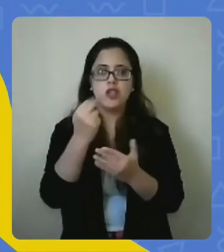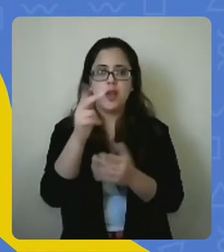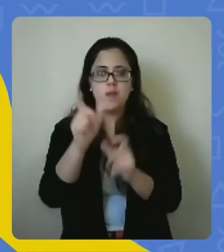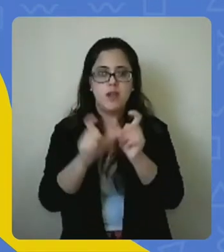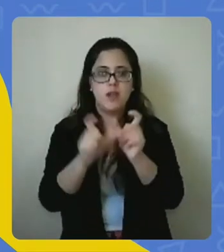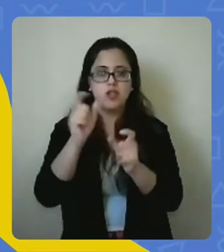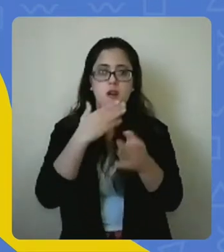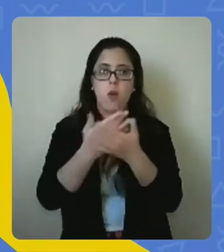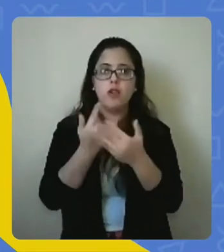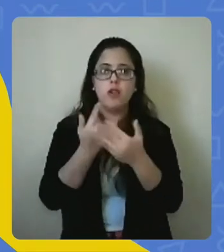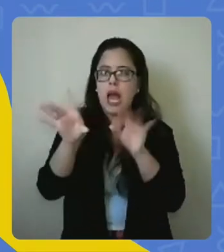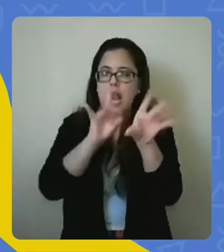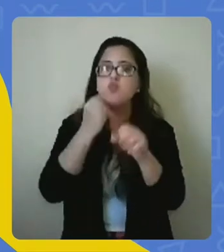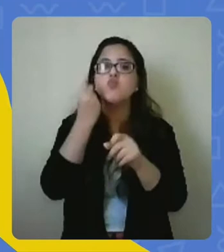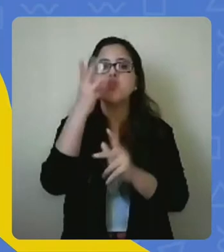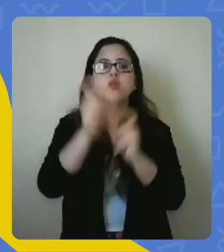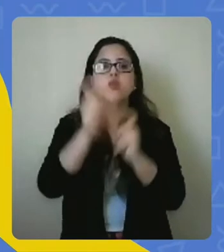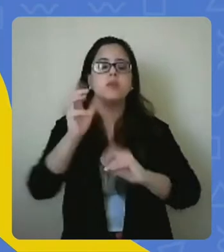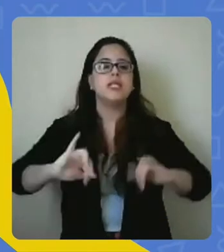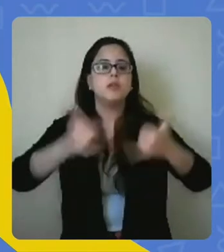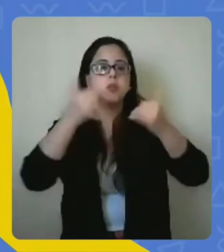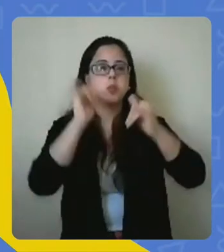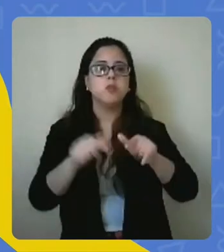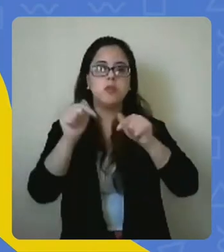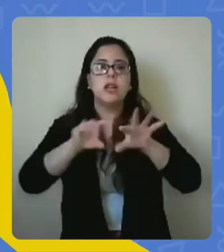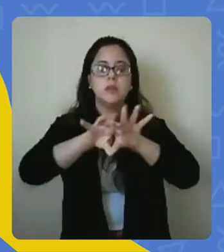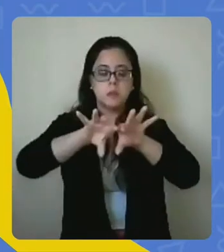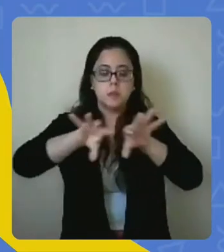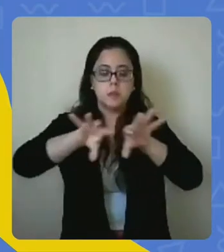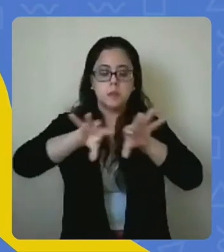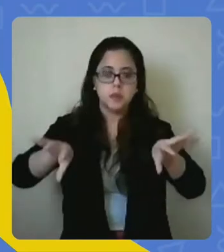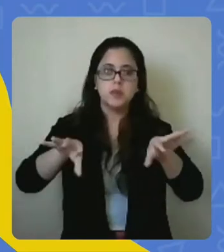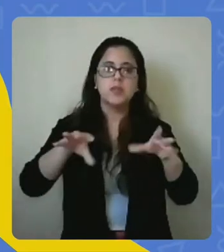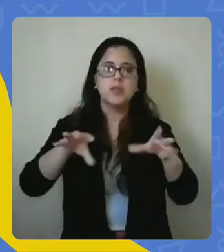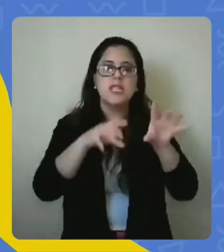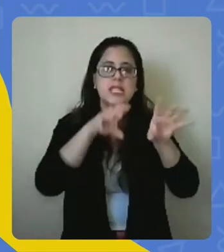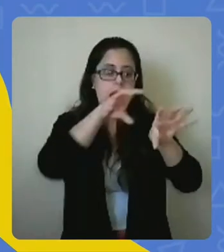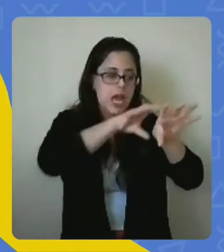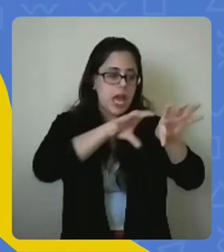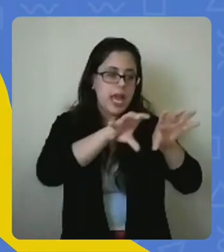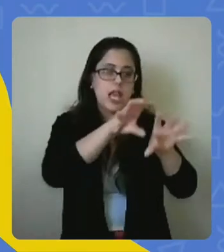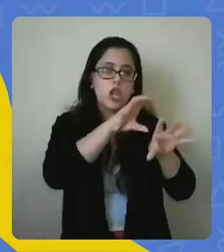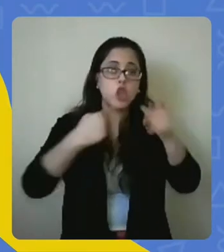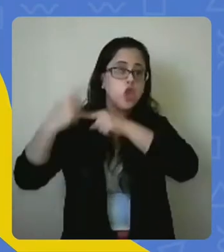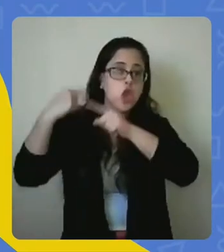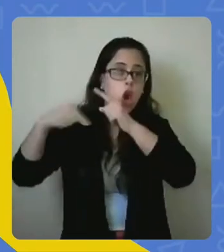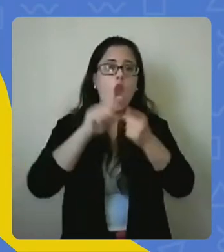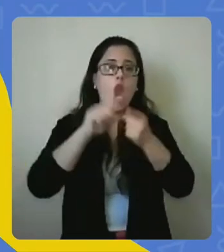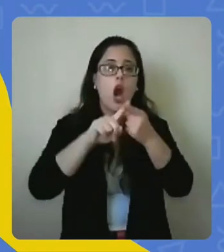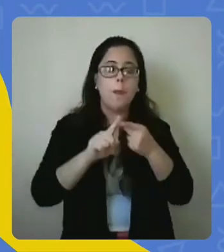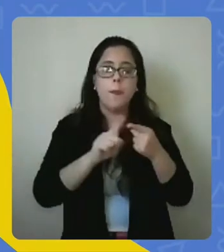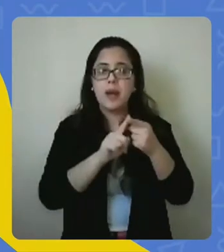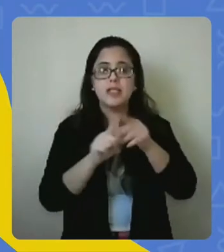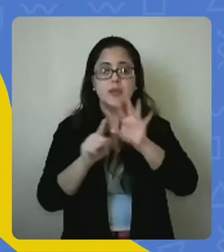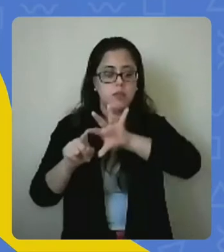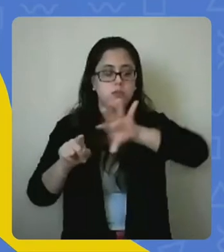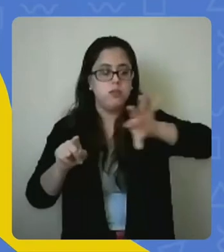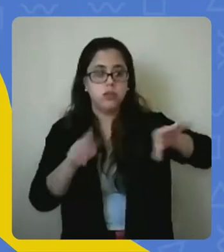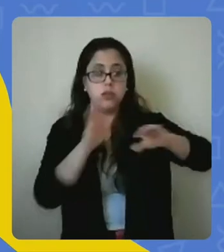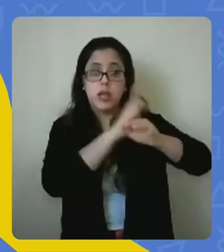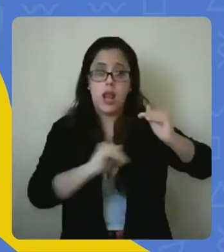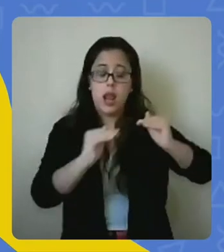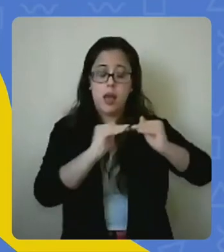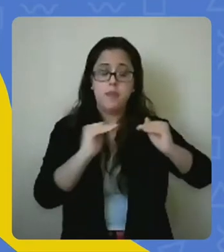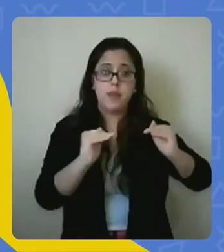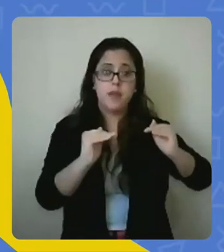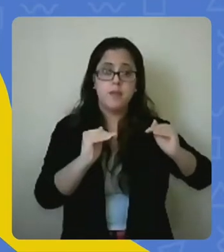que vamos a hacer en el juego, separamos las historietas que van a participar, ¿sí? O sea, la misma cantidad de personas, tiene que haber la misma